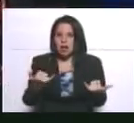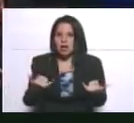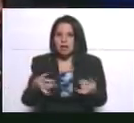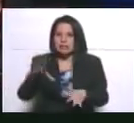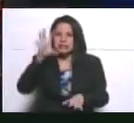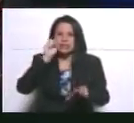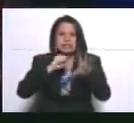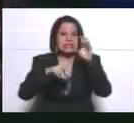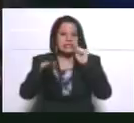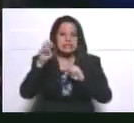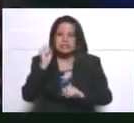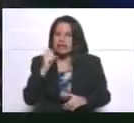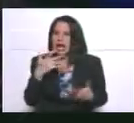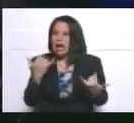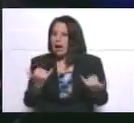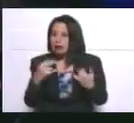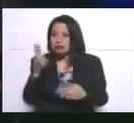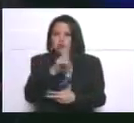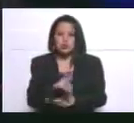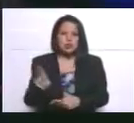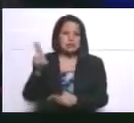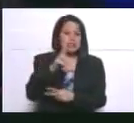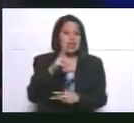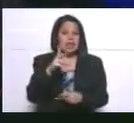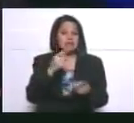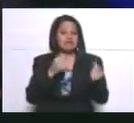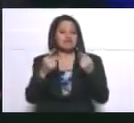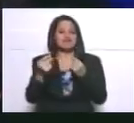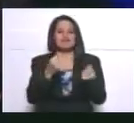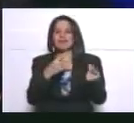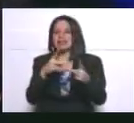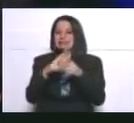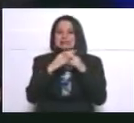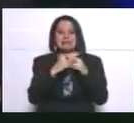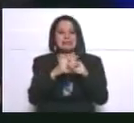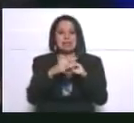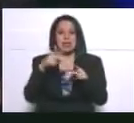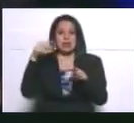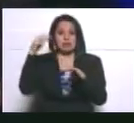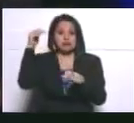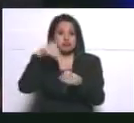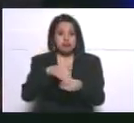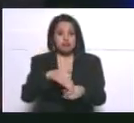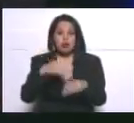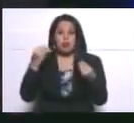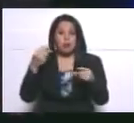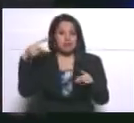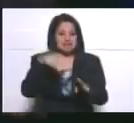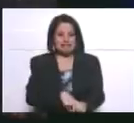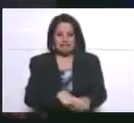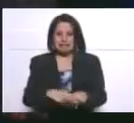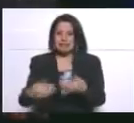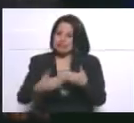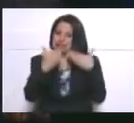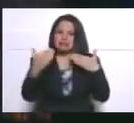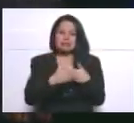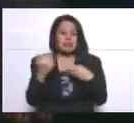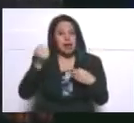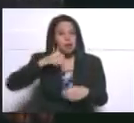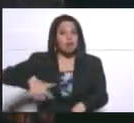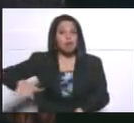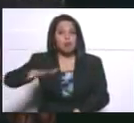que la economía está siendo utilizada como herramienta política para derrocar al pueblo de Venezuela, para atacar y agredir al pueblo de Venezuela.